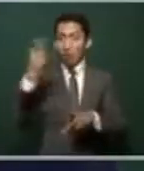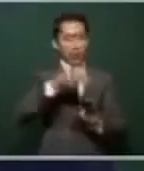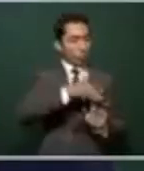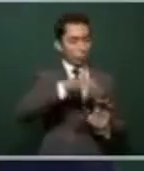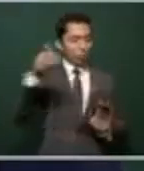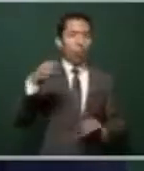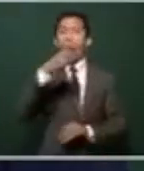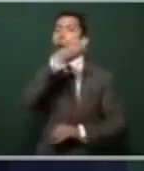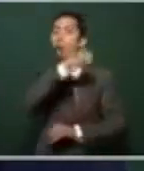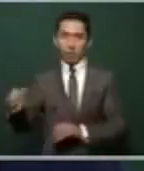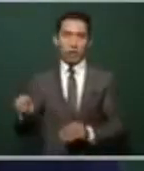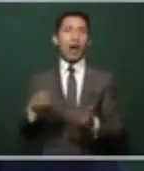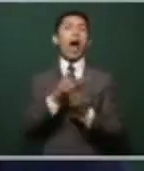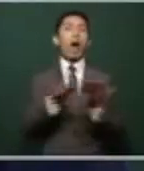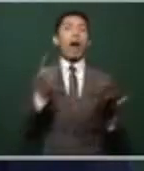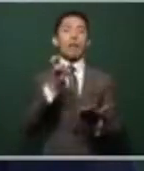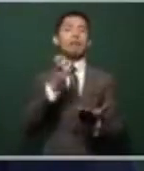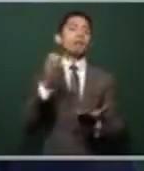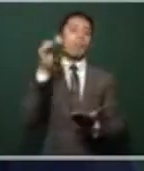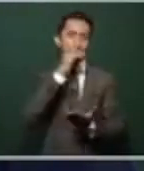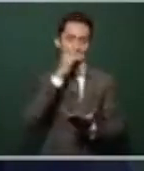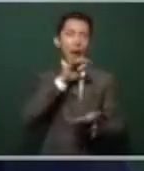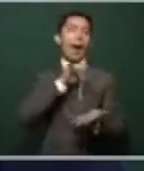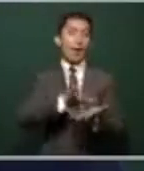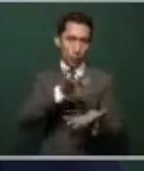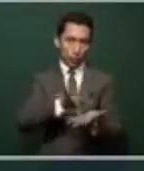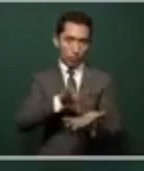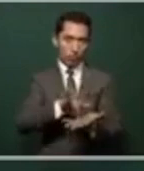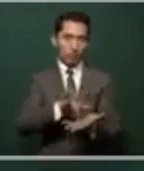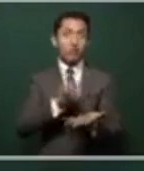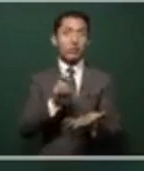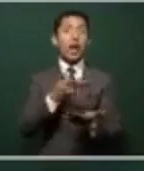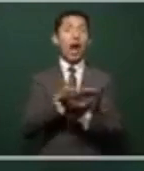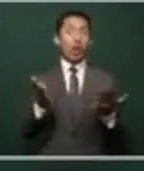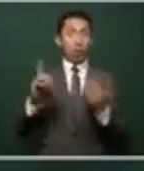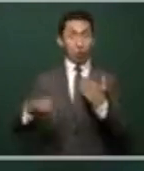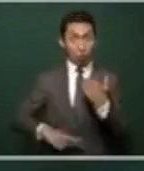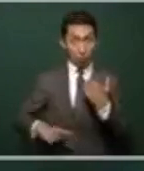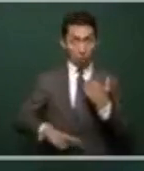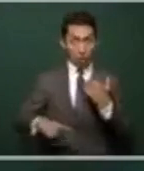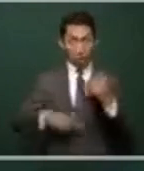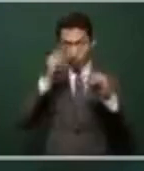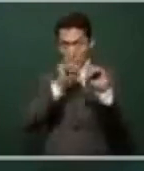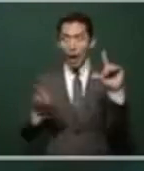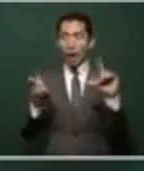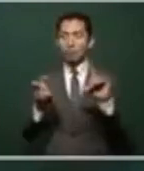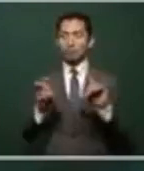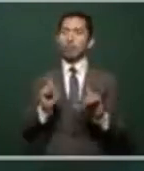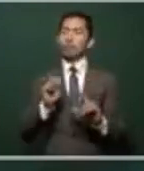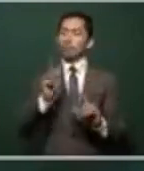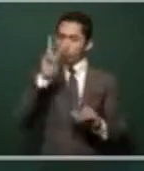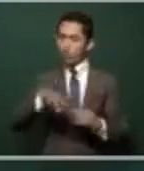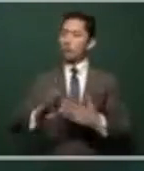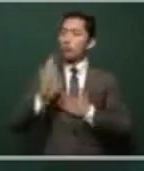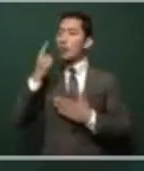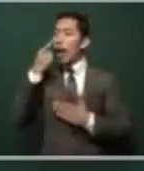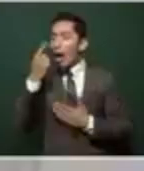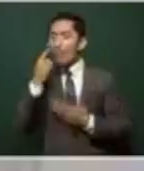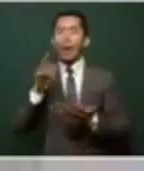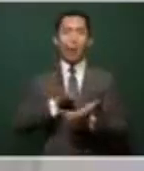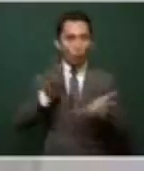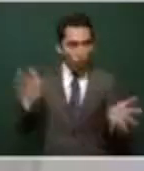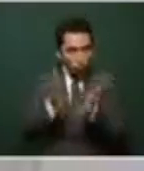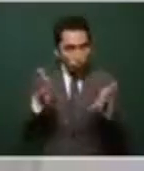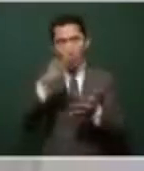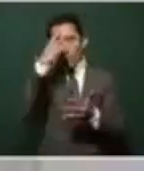escrito de esta manera, ¿sí? Clara. Entonces, el Estado tiene la responsabilidad de garantizar la educación pública gratuita de